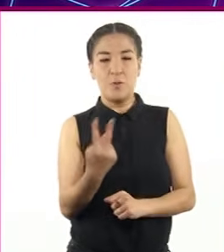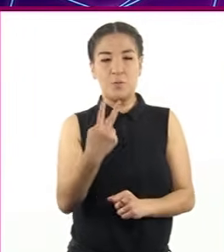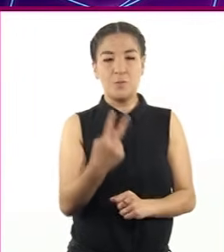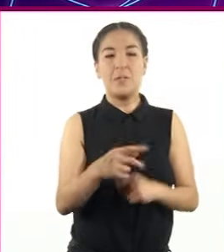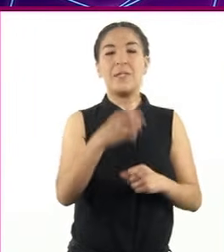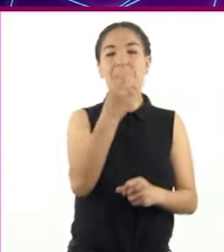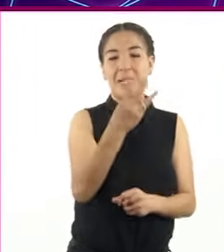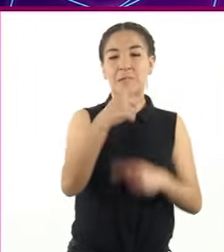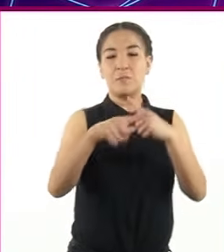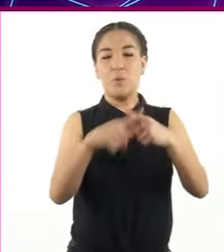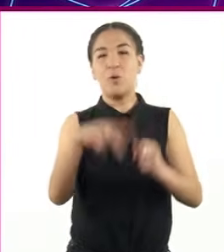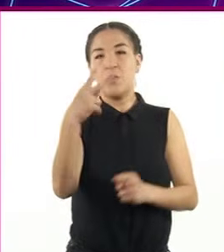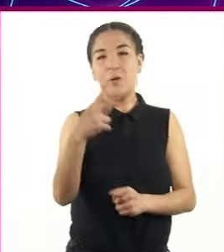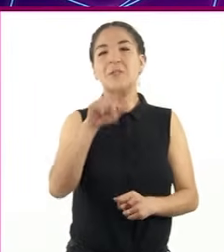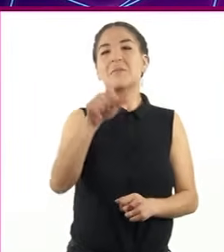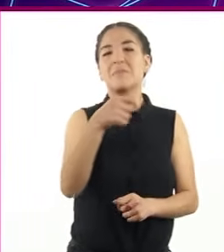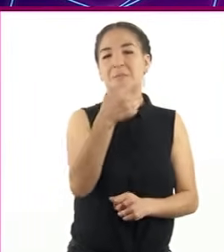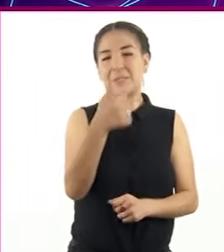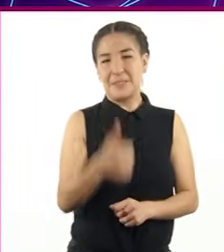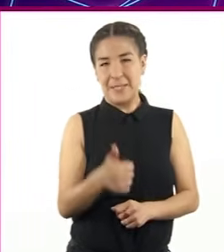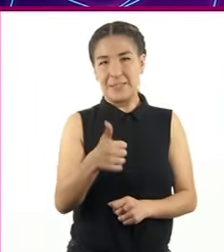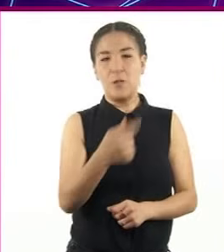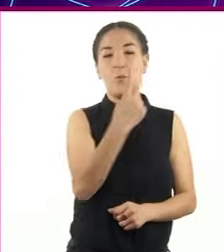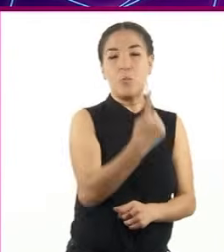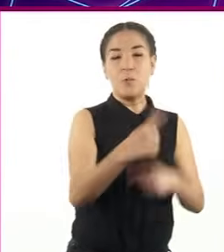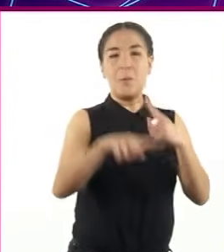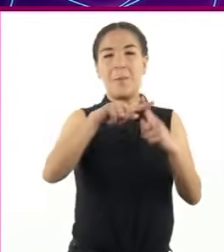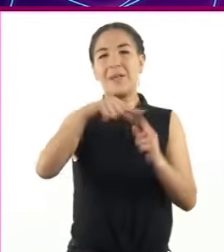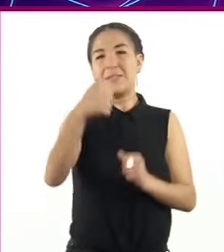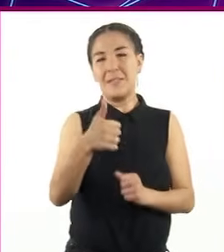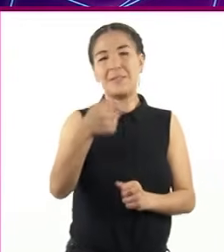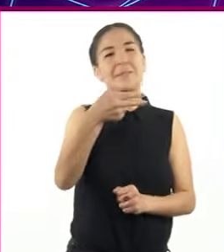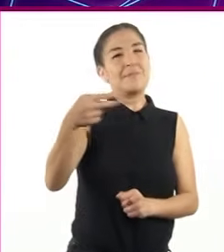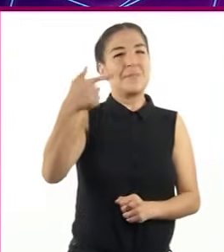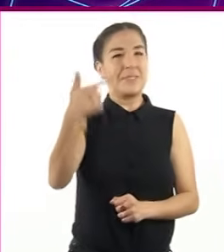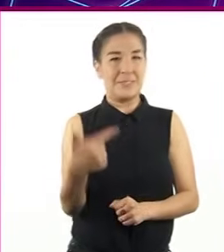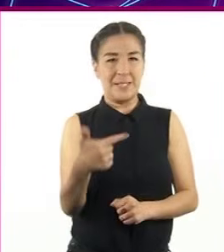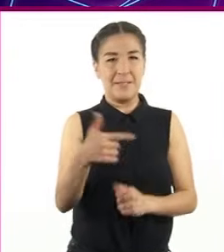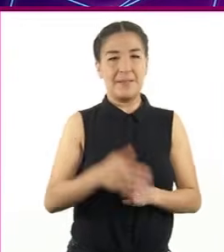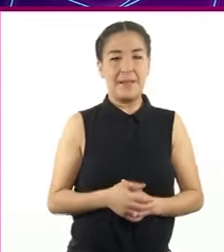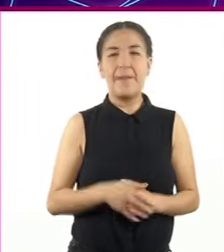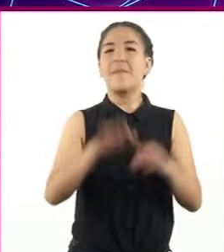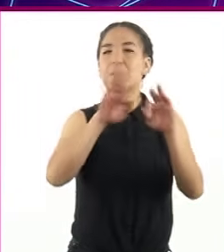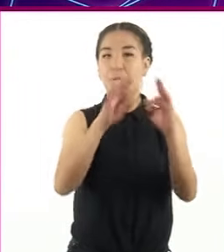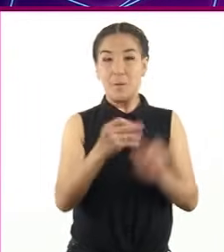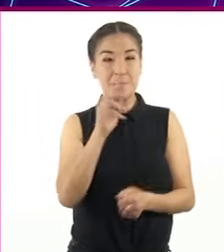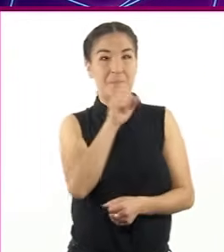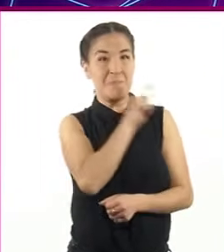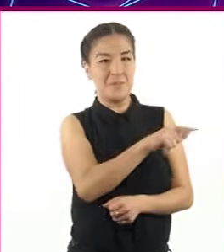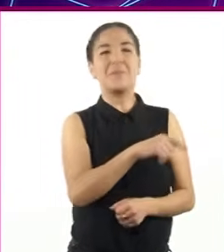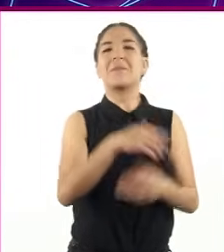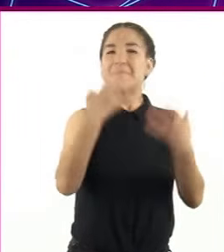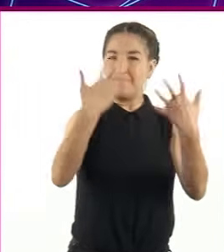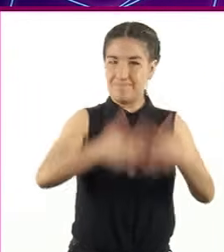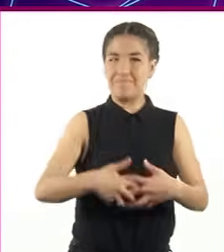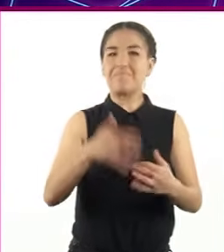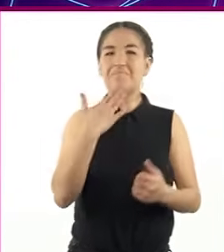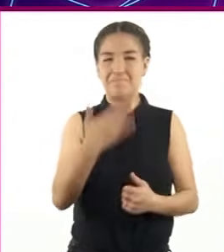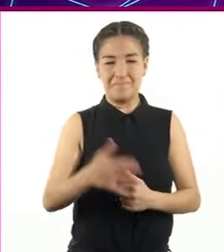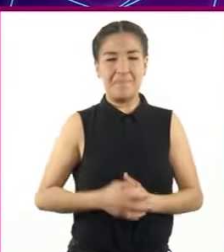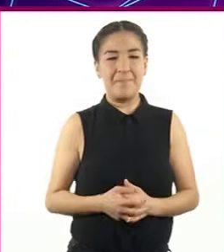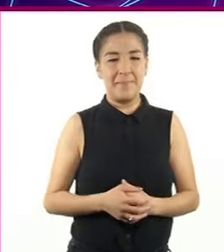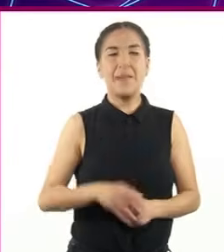a 6 y finalmente 1 más 6 es igual a 7. La fórmula también funciona. Observen